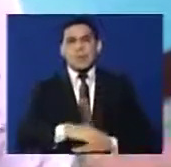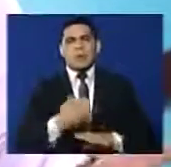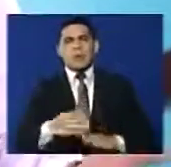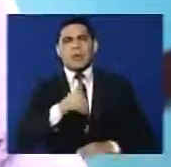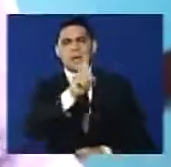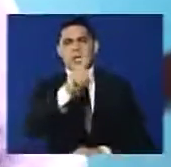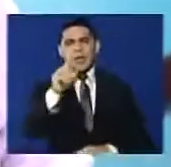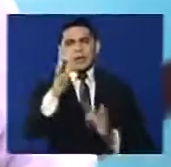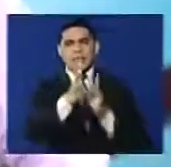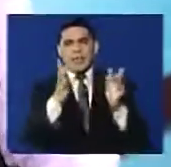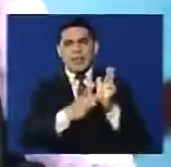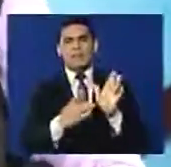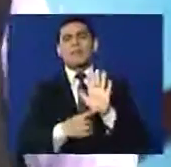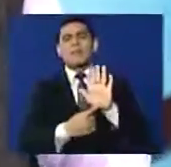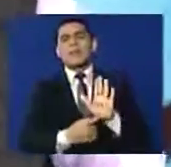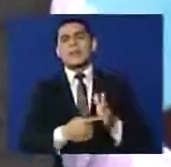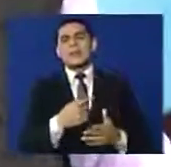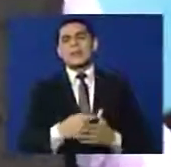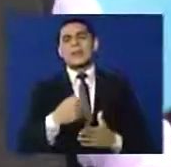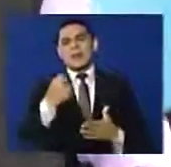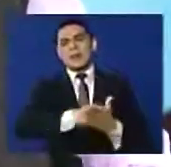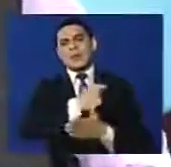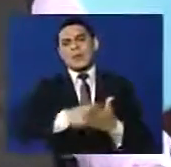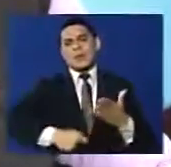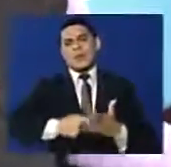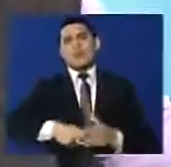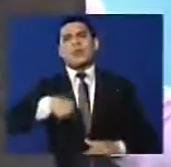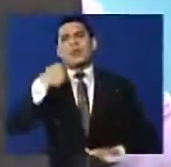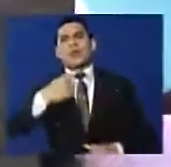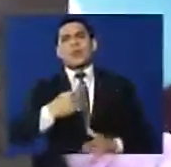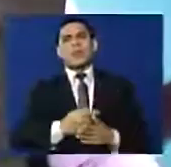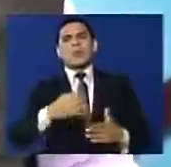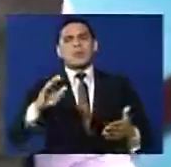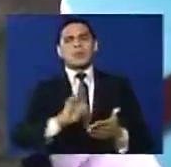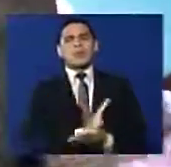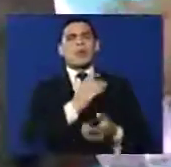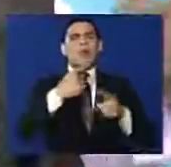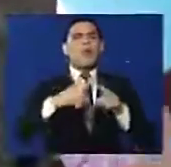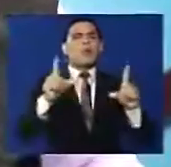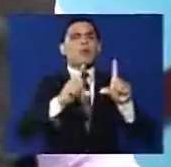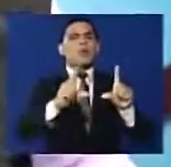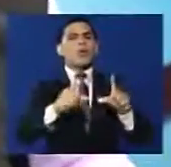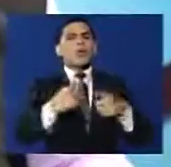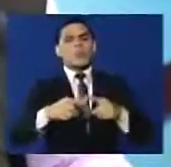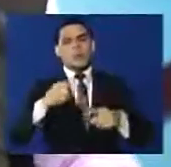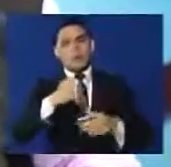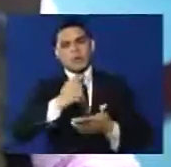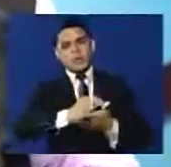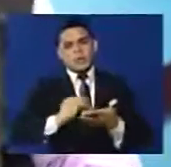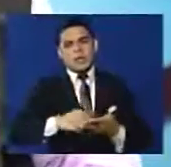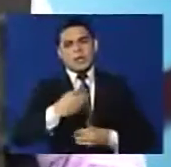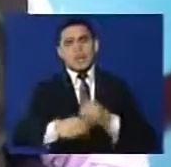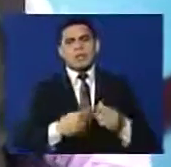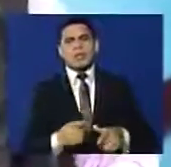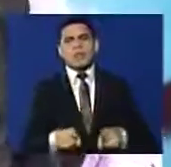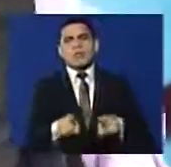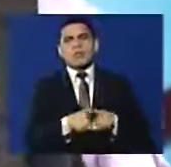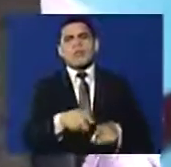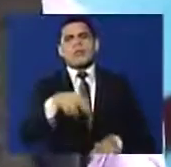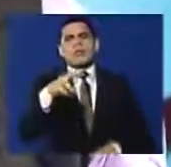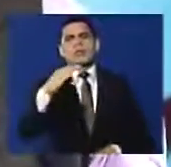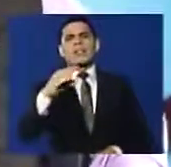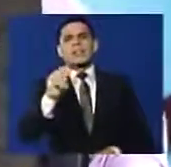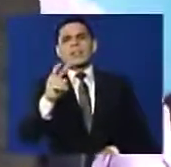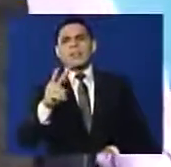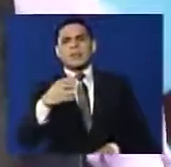porque el 11 de abril, ¿por qué le negaron la concesión? Después, poco tiempo, se le vencieron a otros canales también y se las renovaron. O sea, ¿qué hizo Radio Caracas? ¿Qué no hicieron los